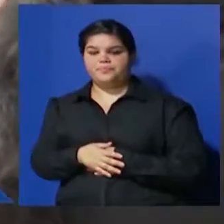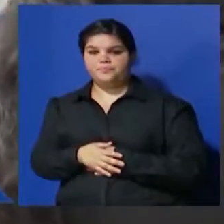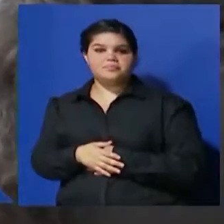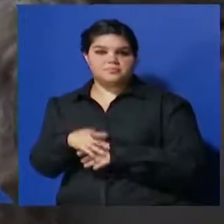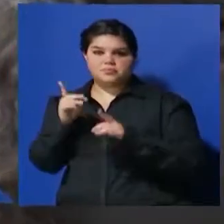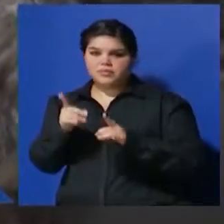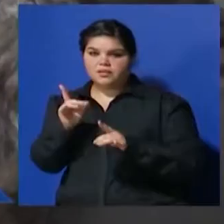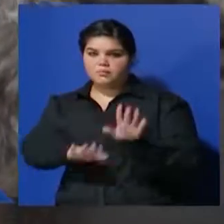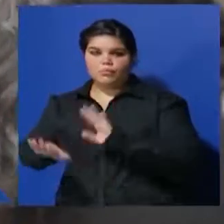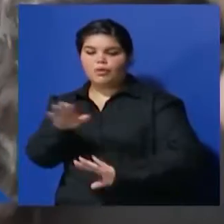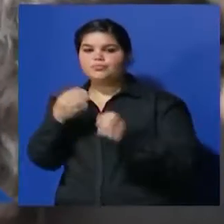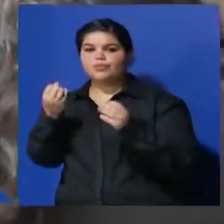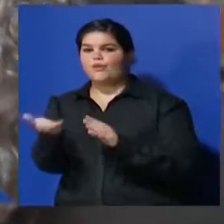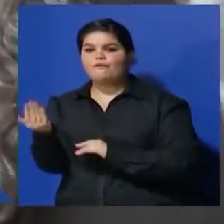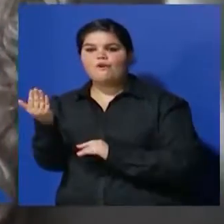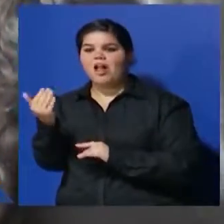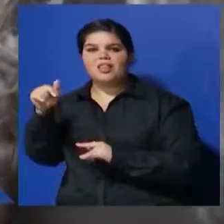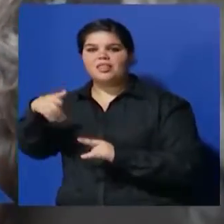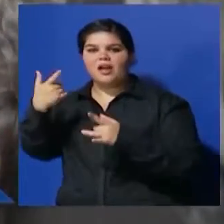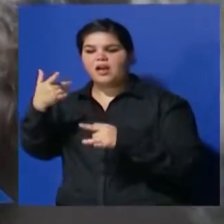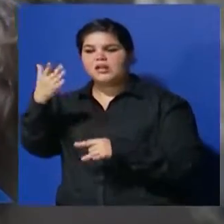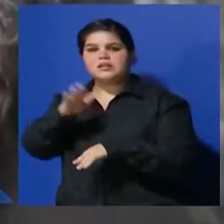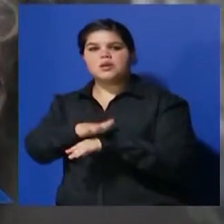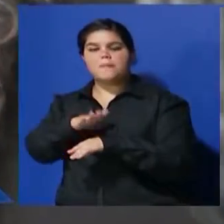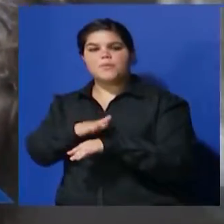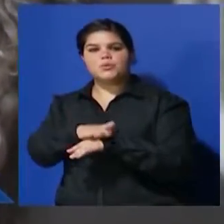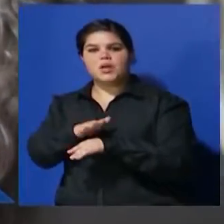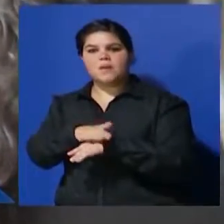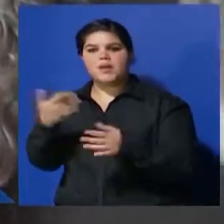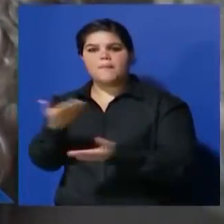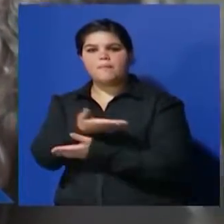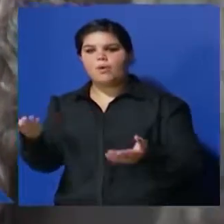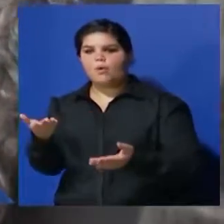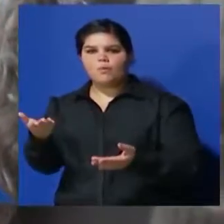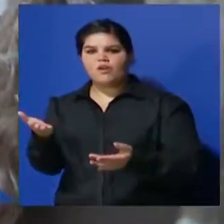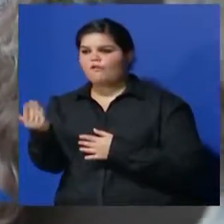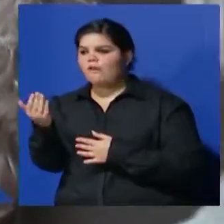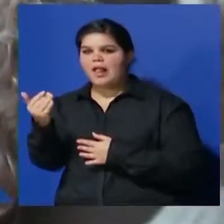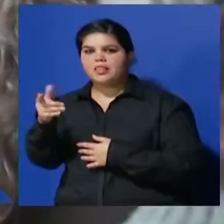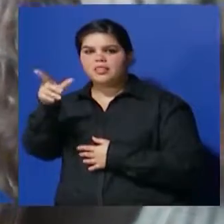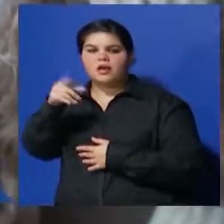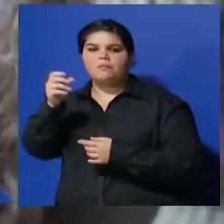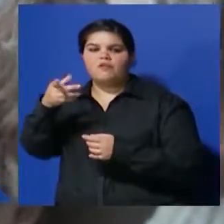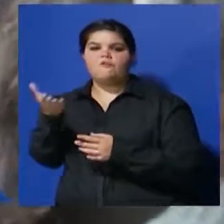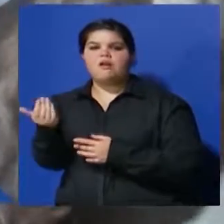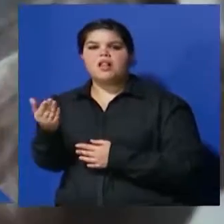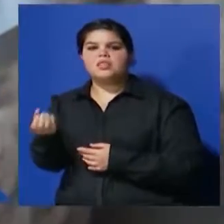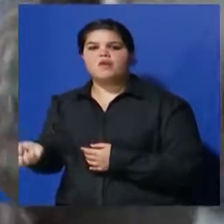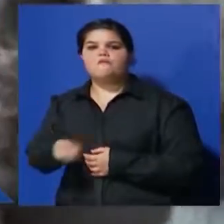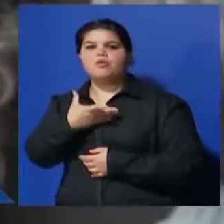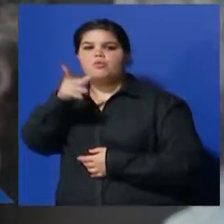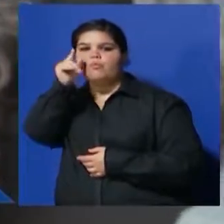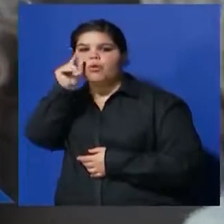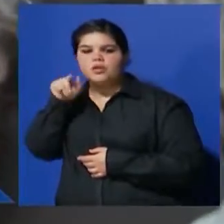inacción que ha habido de parte de las autoridades públicas, la falta de voluntad política para